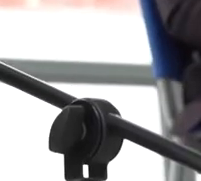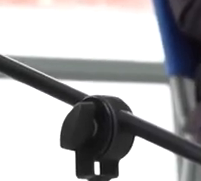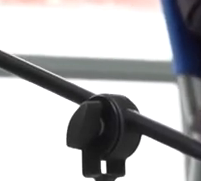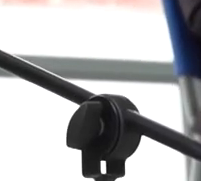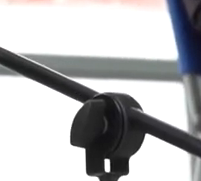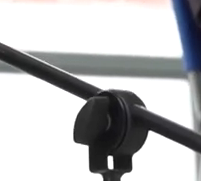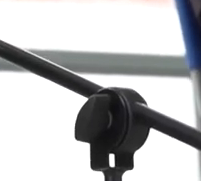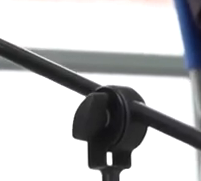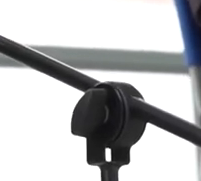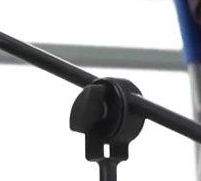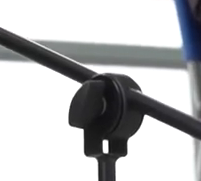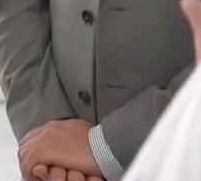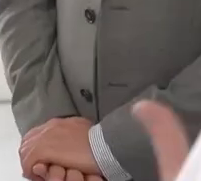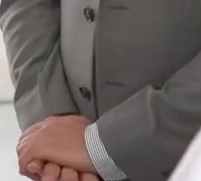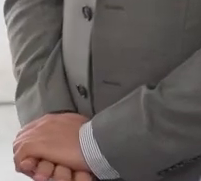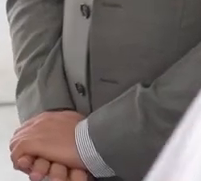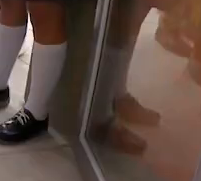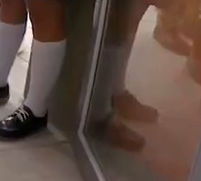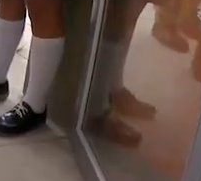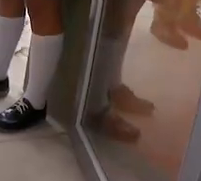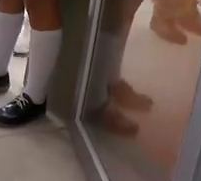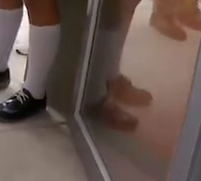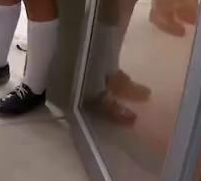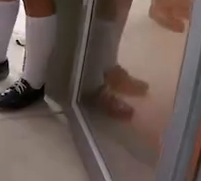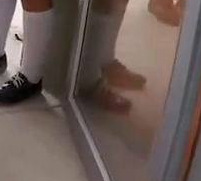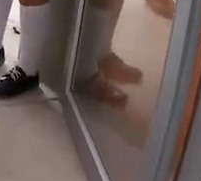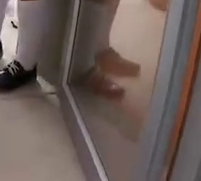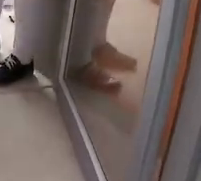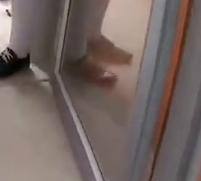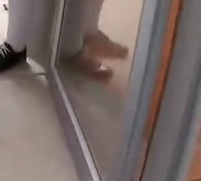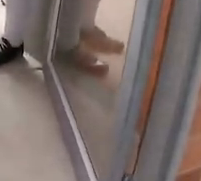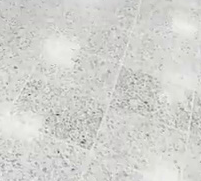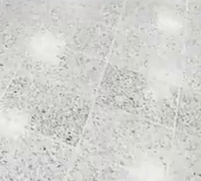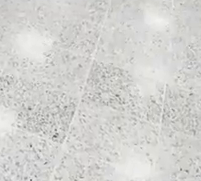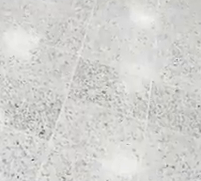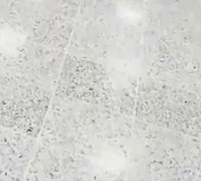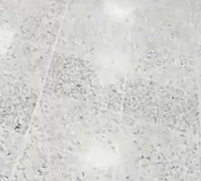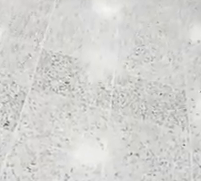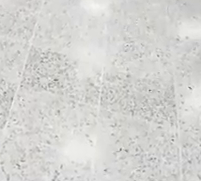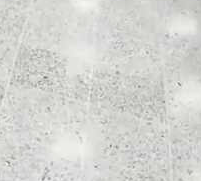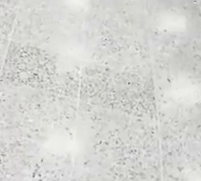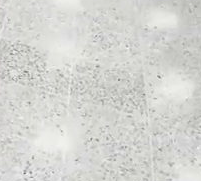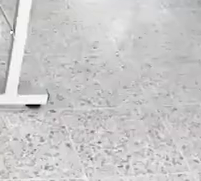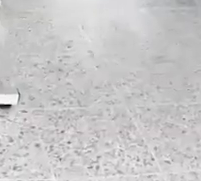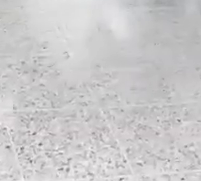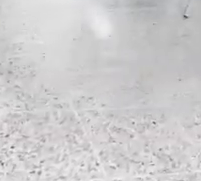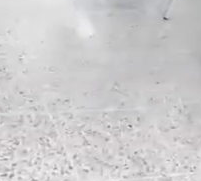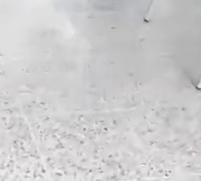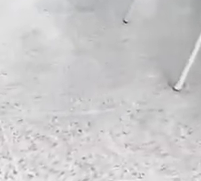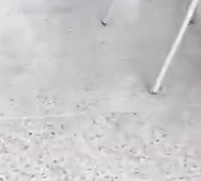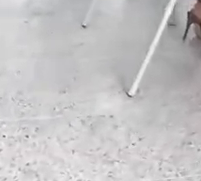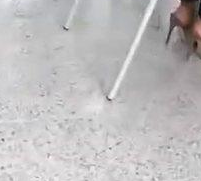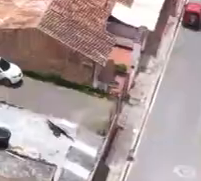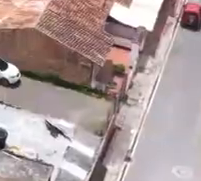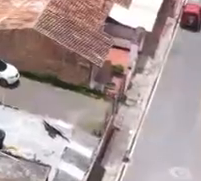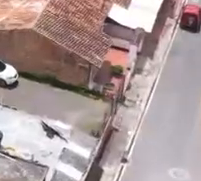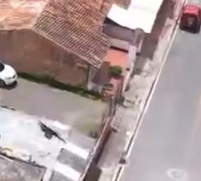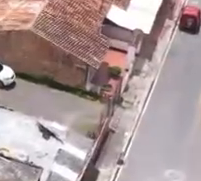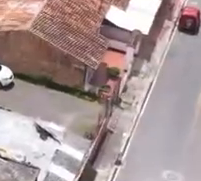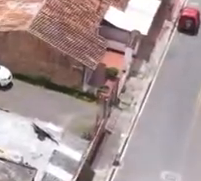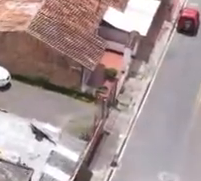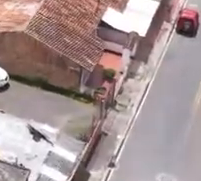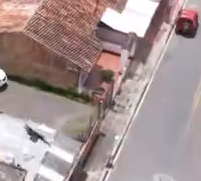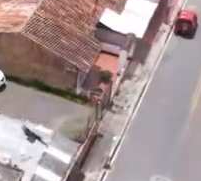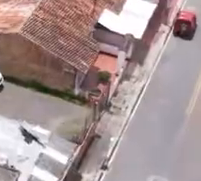es fruto de un trabajo conjunto entre el Gobierno Nacional y la Gobernación. Estaremos además en los próximos meses entregando mucha más infraestructura